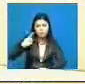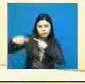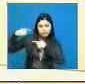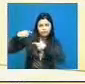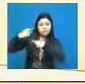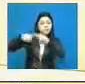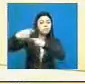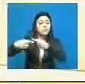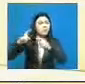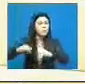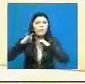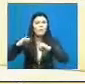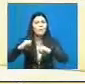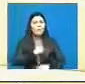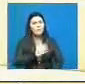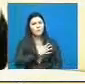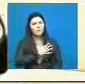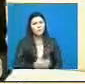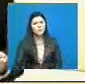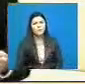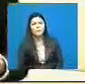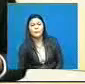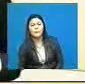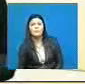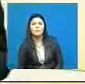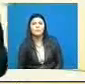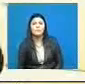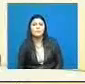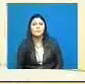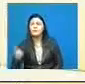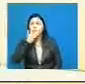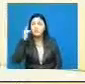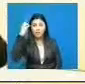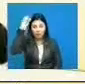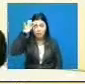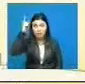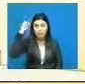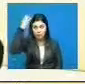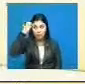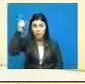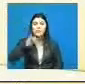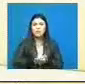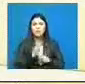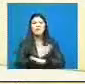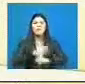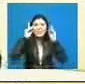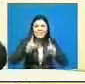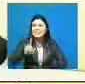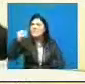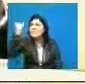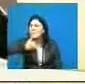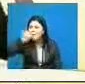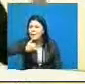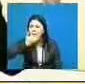presentes. A diferencia de lo que vemos en Europa, donde por decisiones fiscales equivocadas,